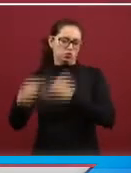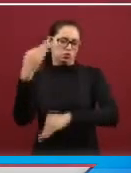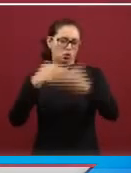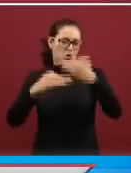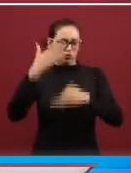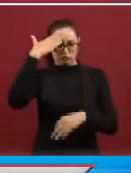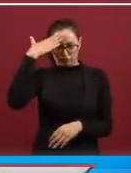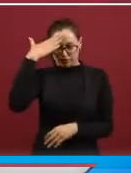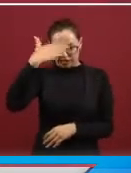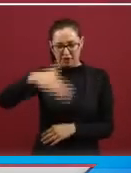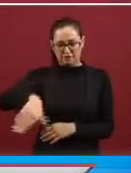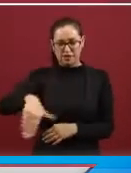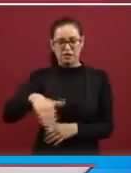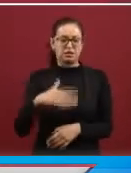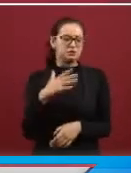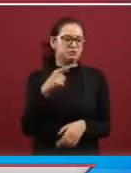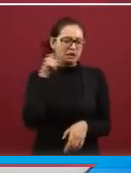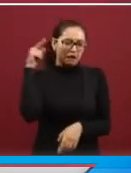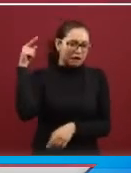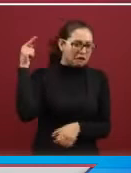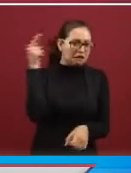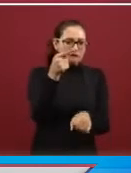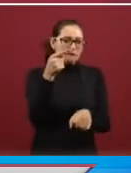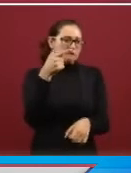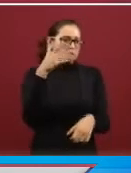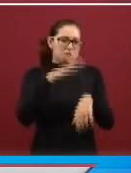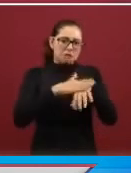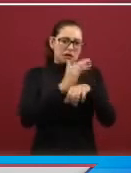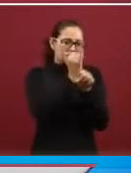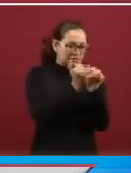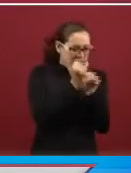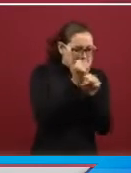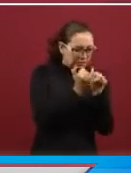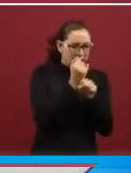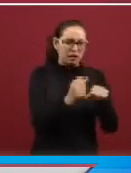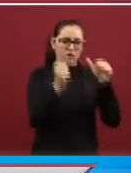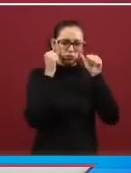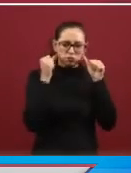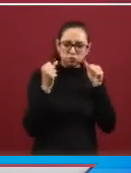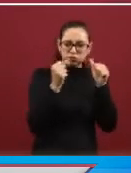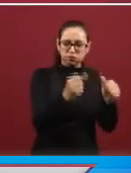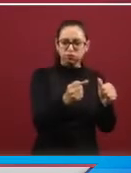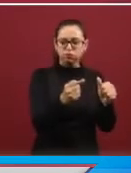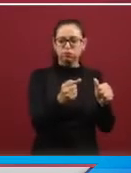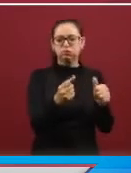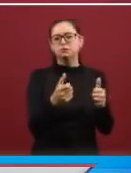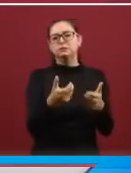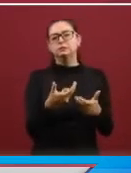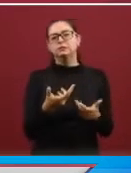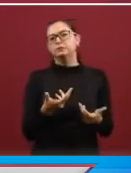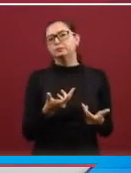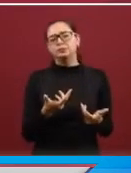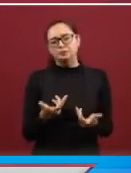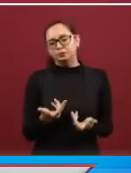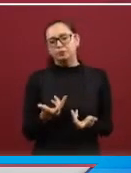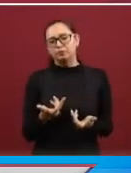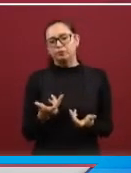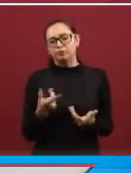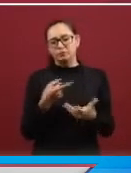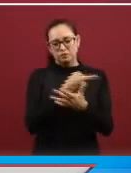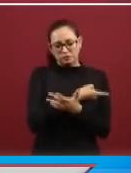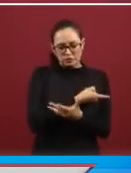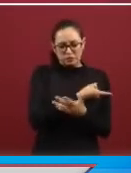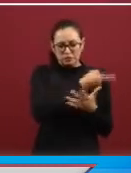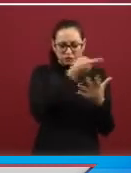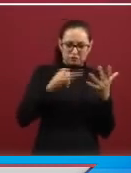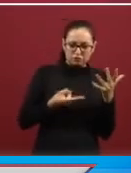elementos documentados con irregularidades. También se adquirieron plantas en Lázaro Cárdenas, reservas de materia prima en Baja California Sur, miles de hectáreas de